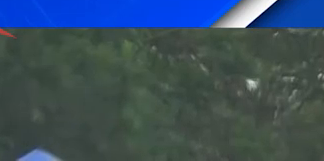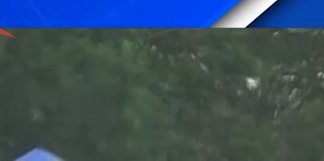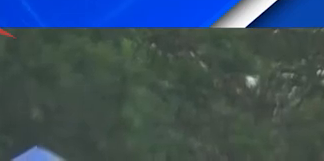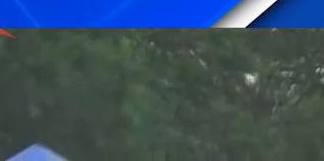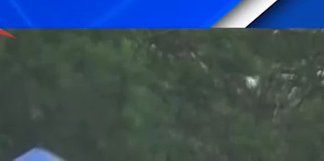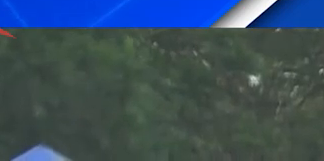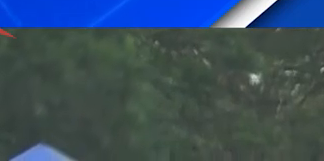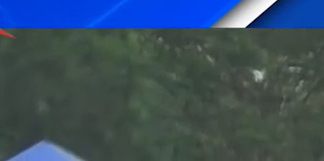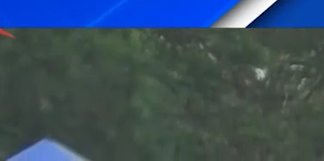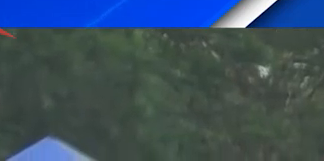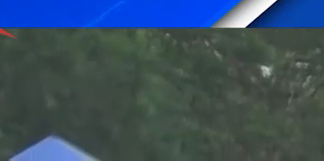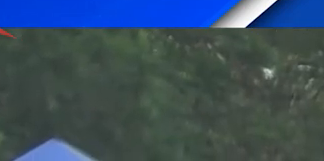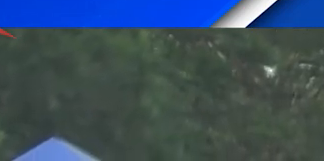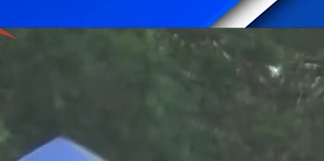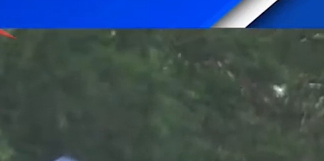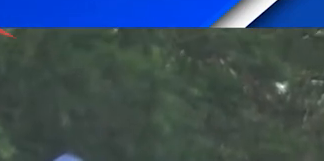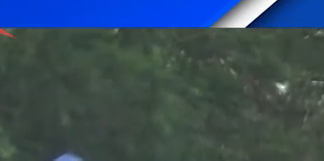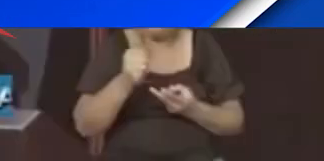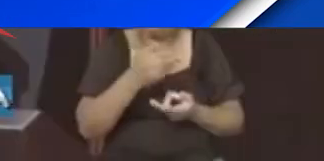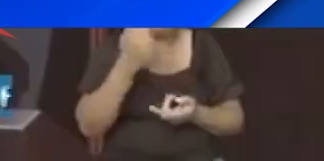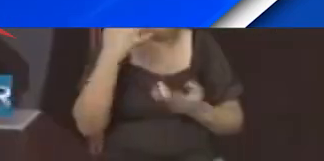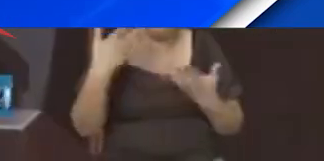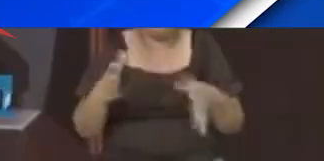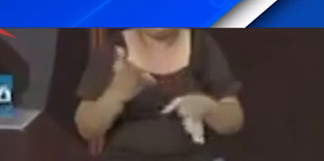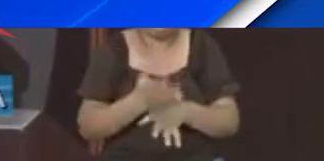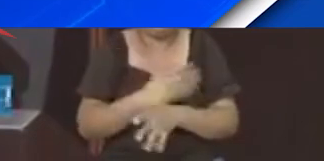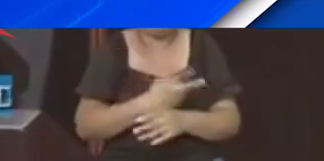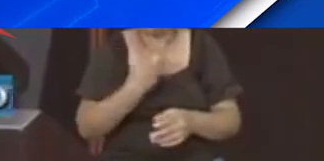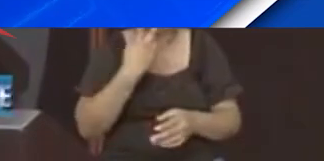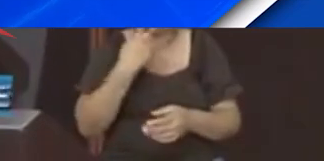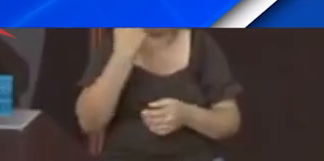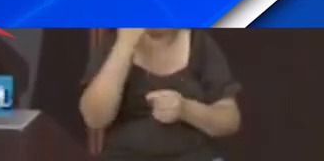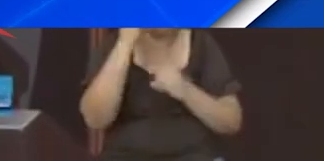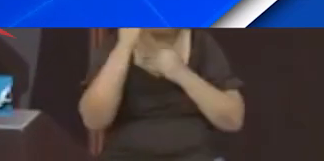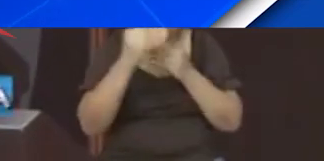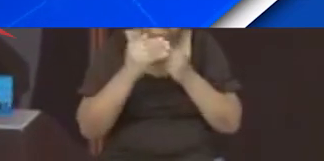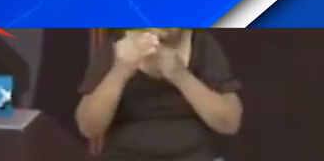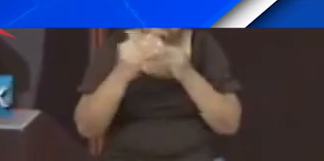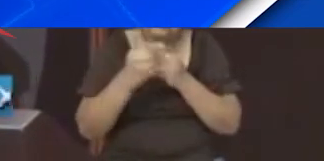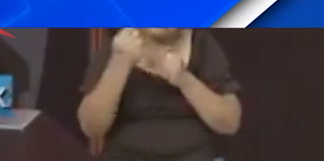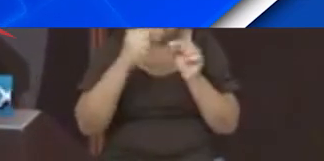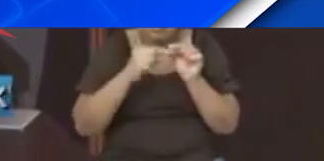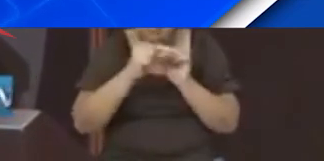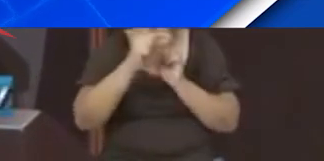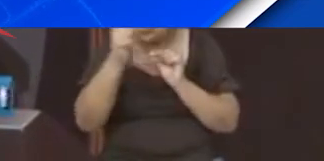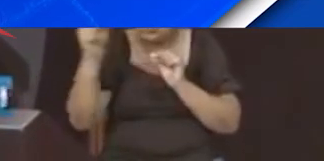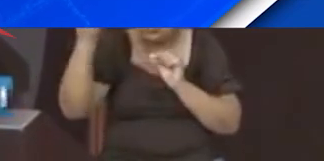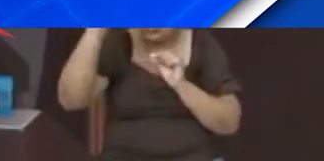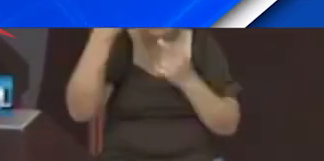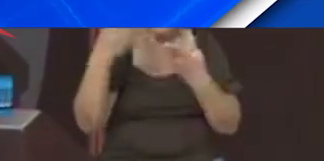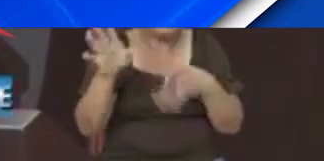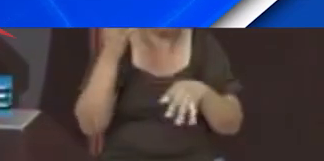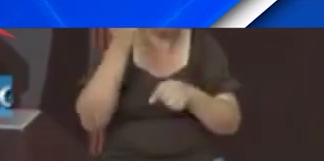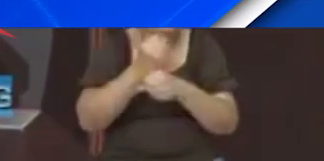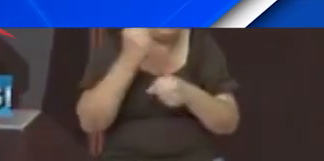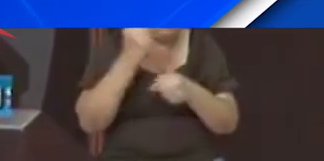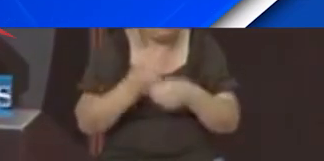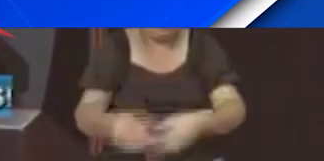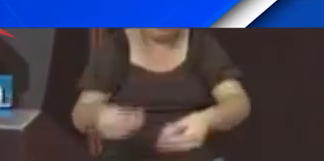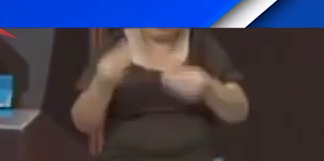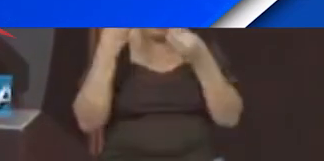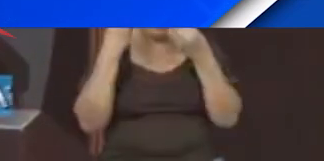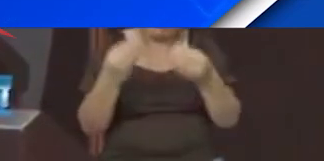Energía, en la Asamblea Nacional. Ya queda casi nada por interconectar. Ya el trabajo que se ha hecho es